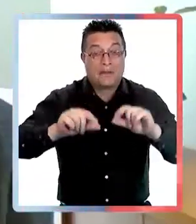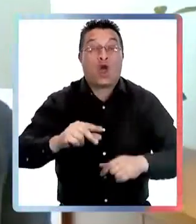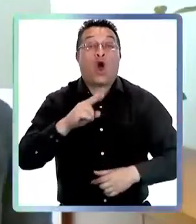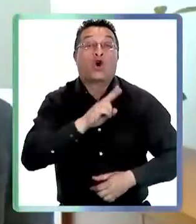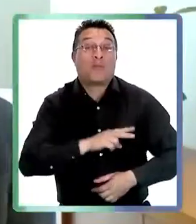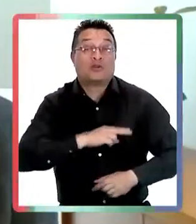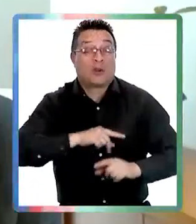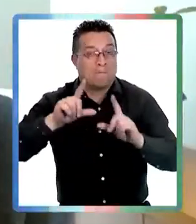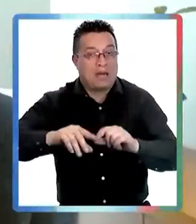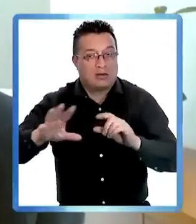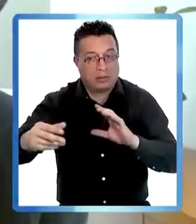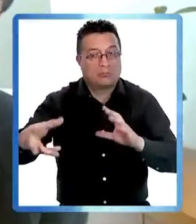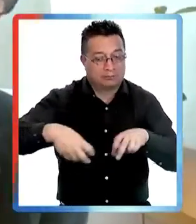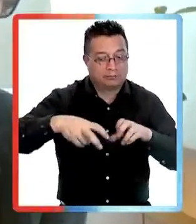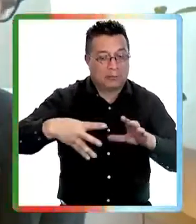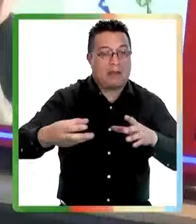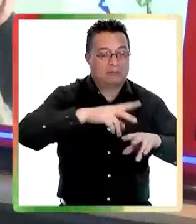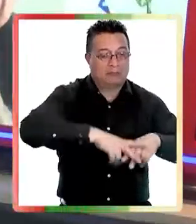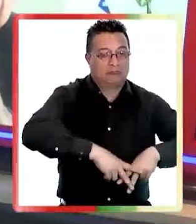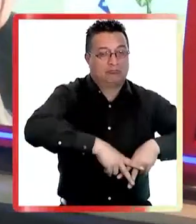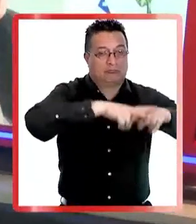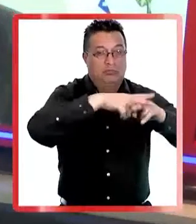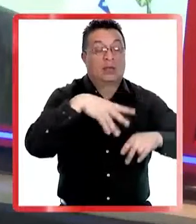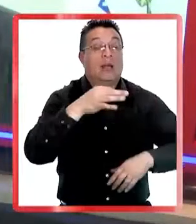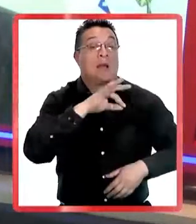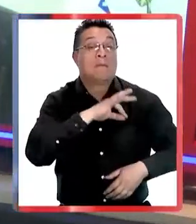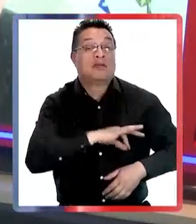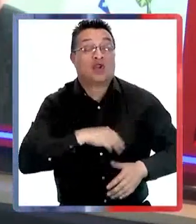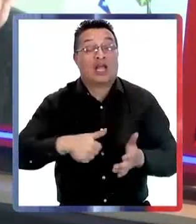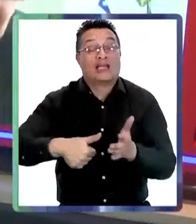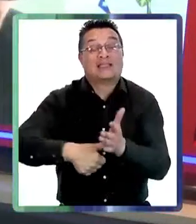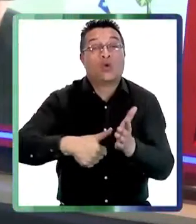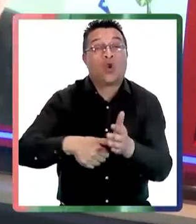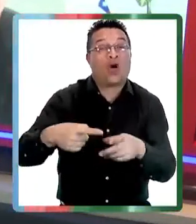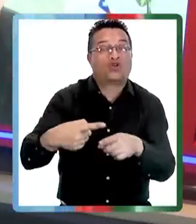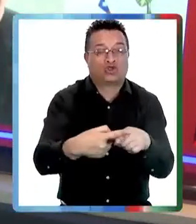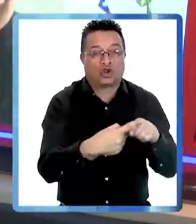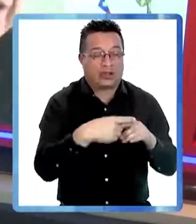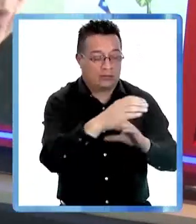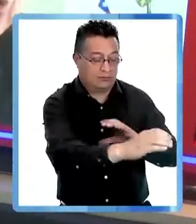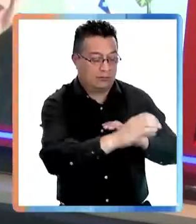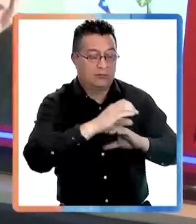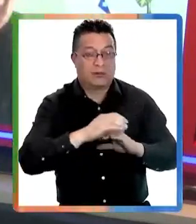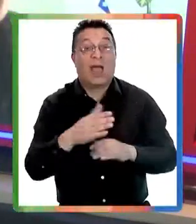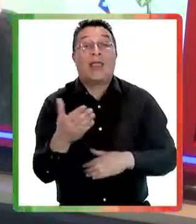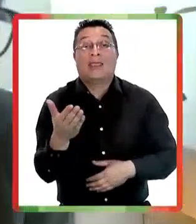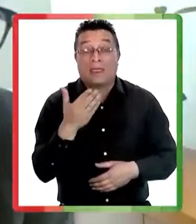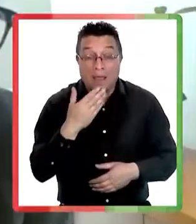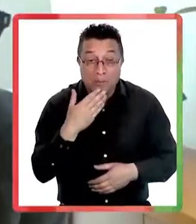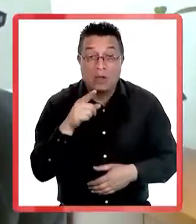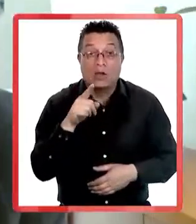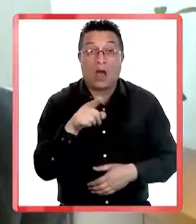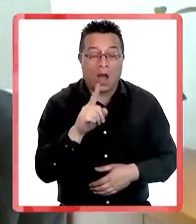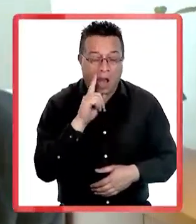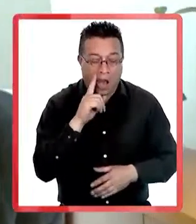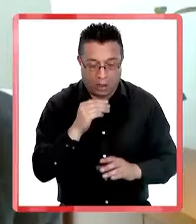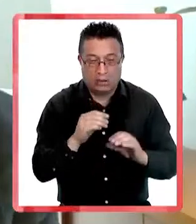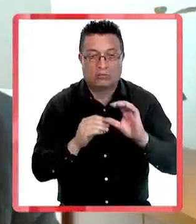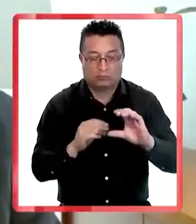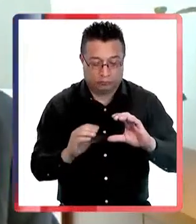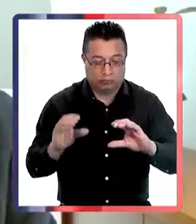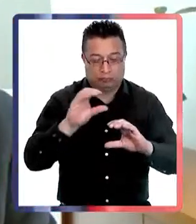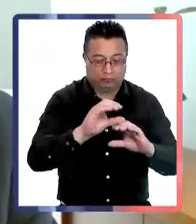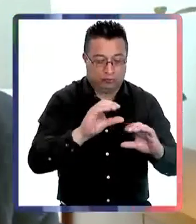costos de comisiones, y va a haber una pensión del Seguro Social. Entonces, en el Seguro Social también va a haber una